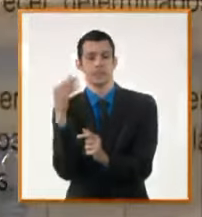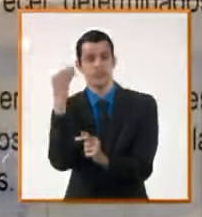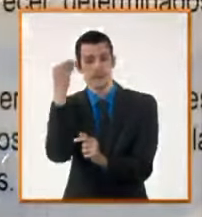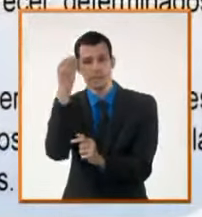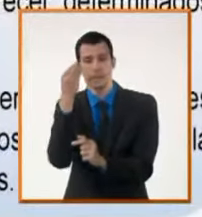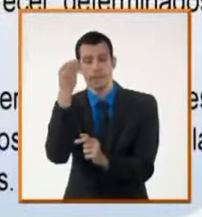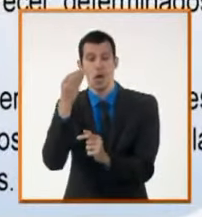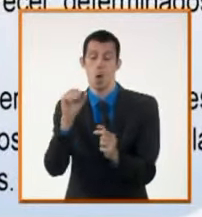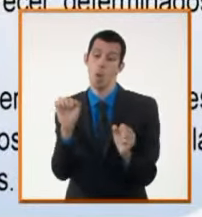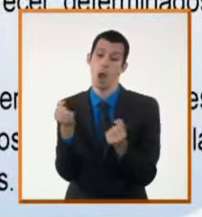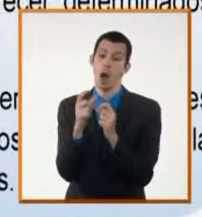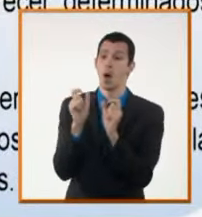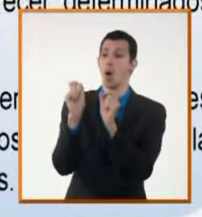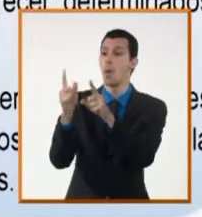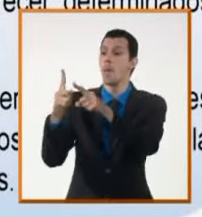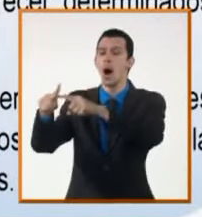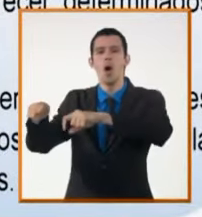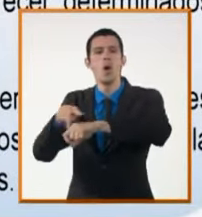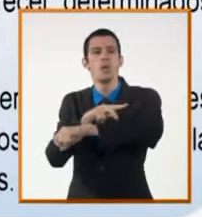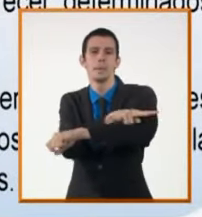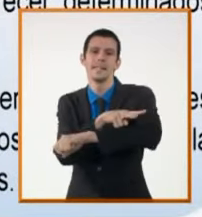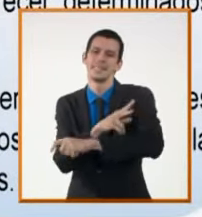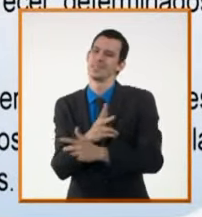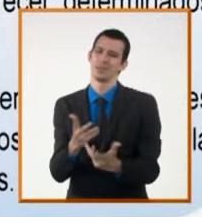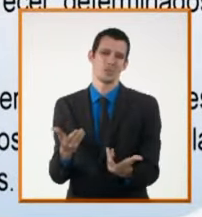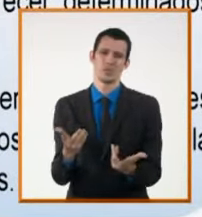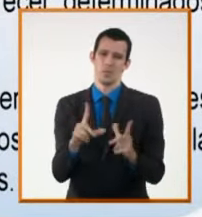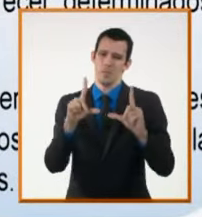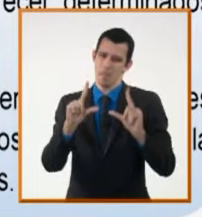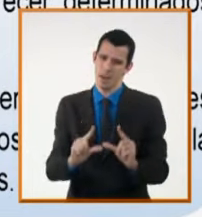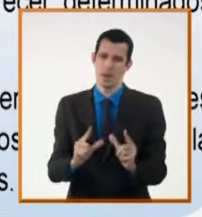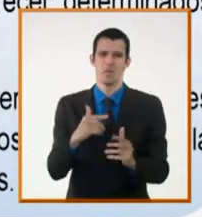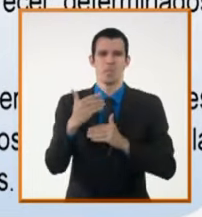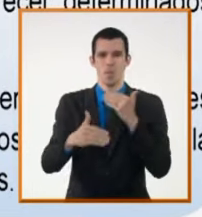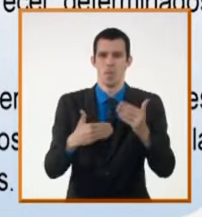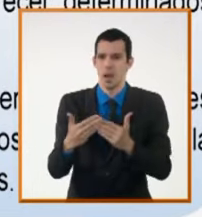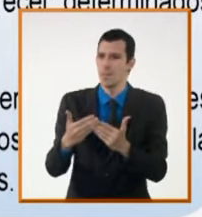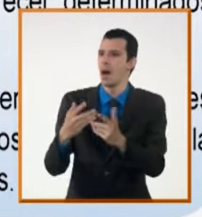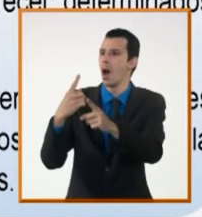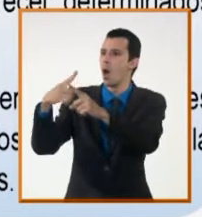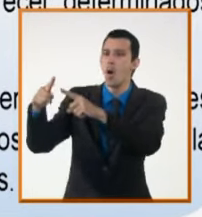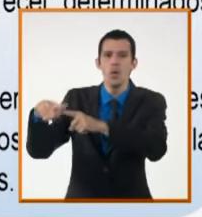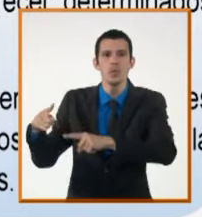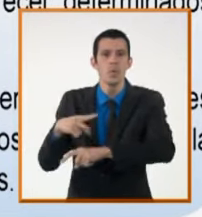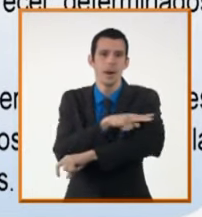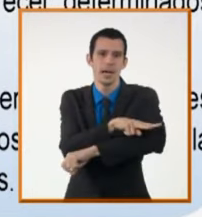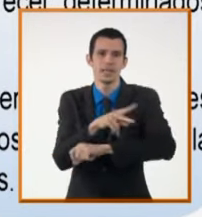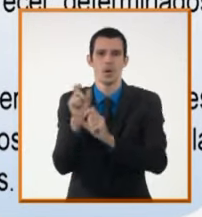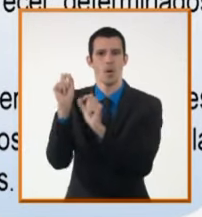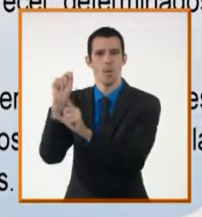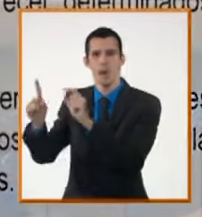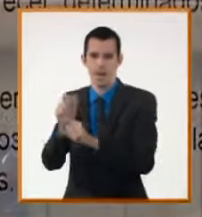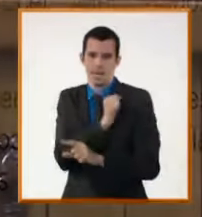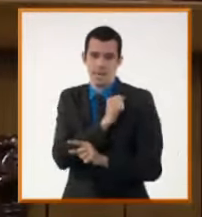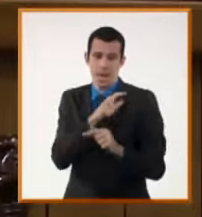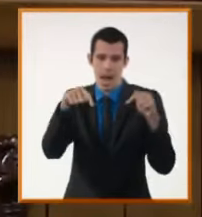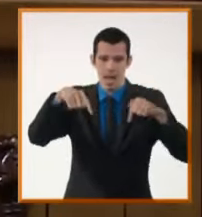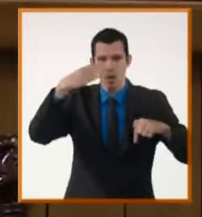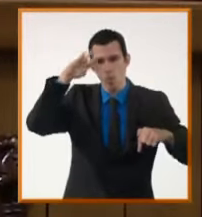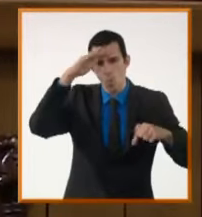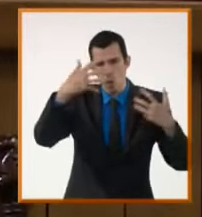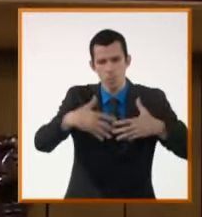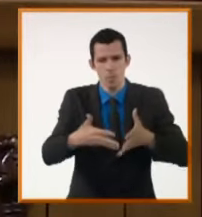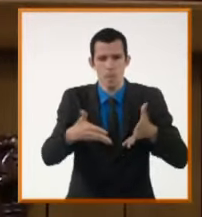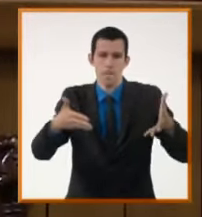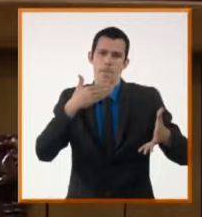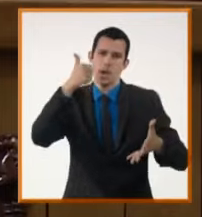Incentivar la compensación de importaciones con exportaciones. Alejandro lo decía ahorita, y nosotros también en